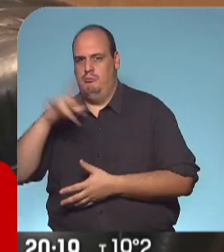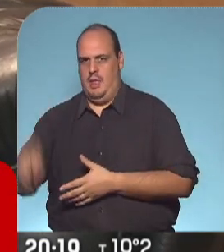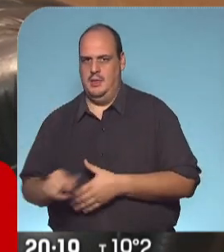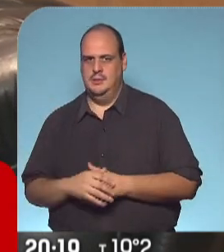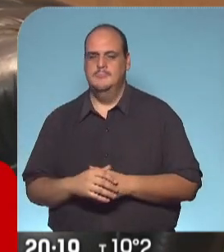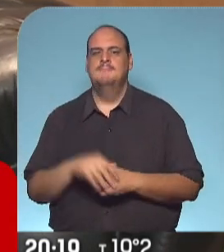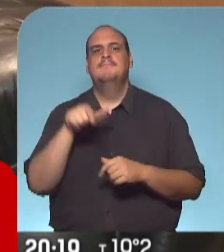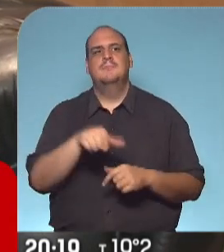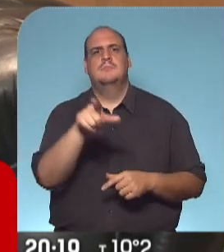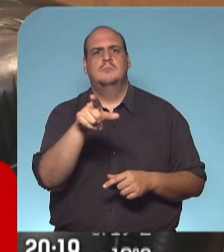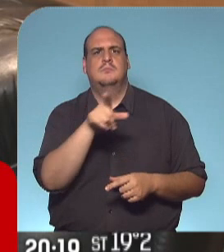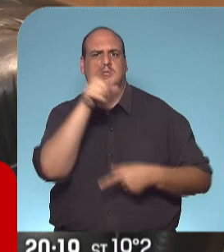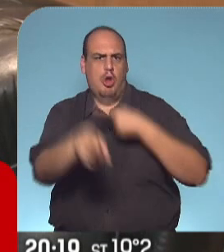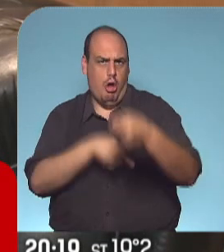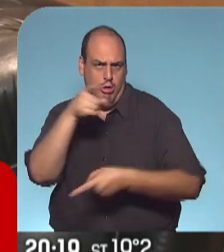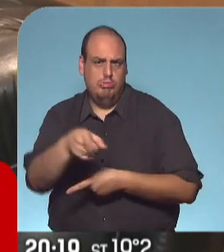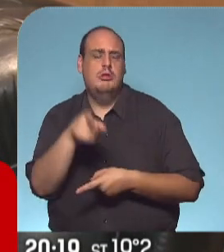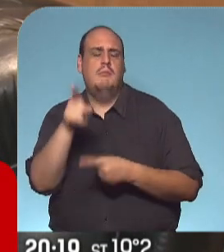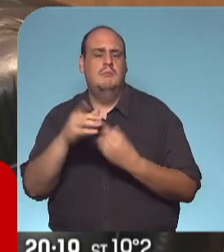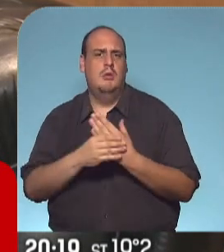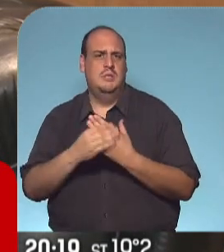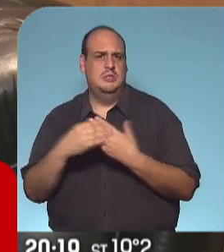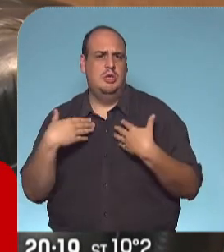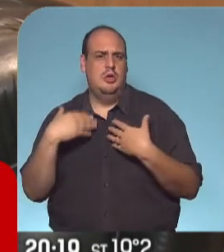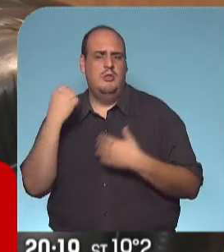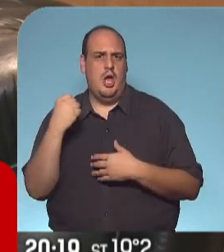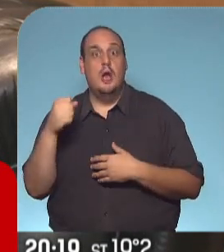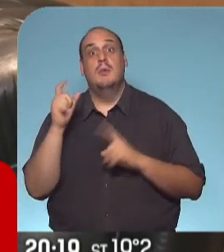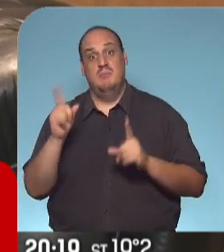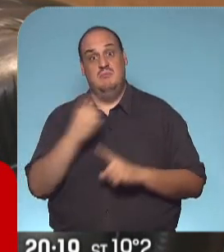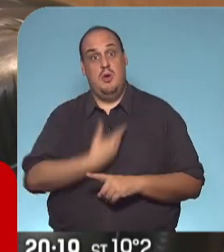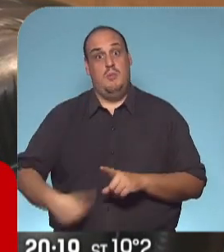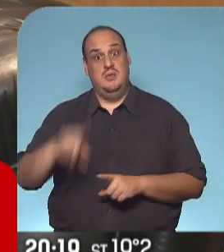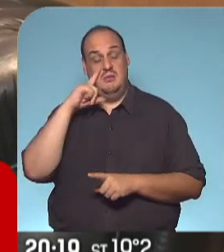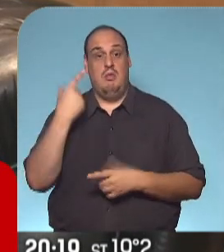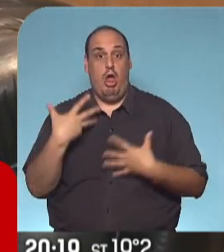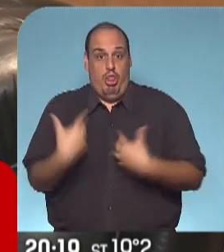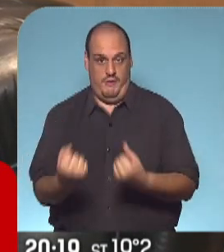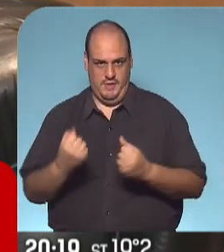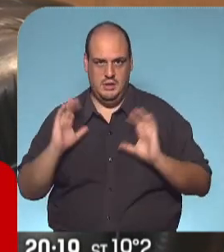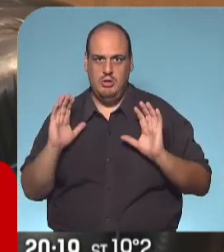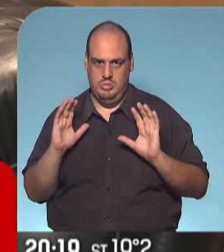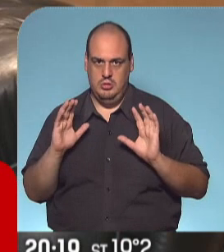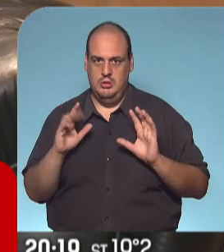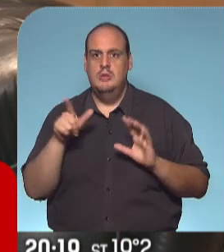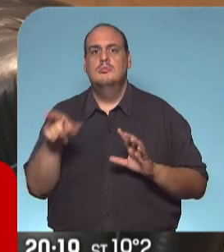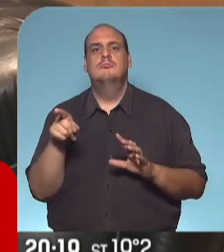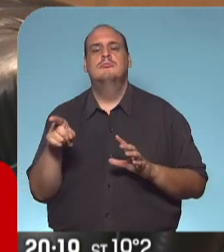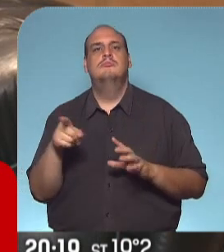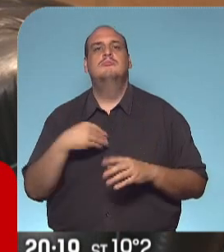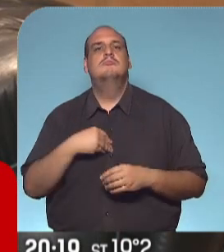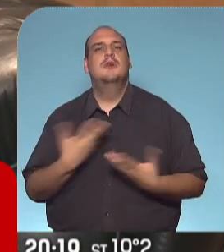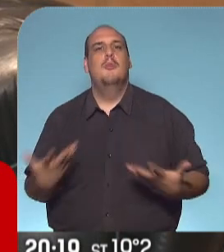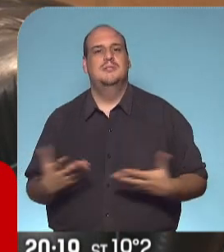de ataques, agresiones, que inclusive mereció en las últimas horas una defensa del presidente de la Nación, Alberto Fernández, ¿cómo le caen